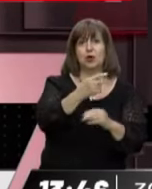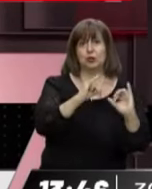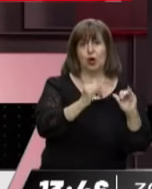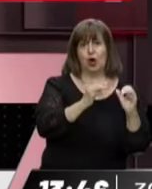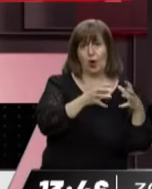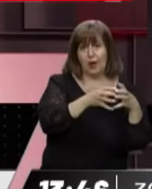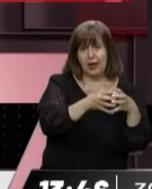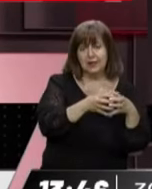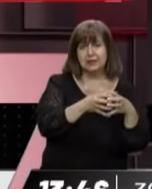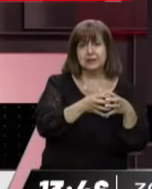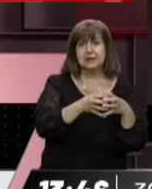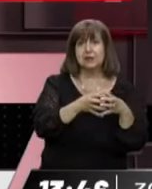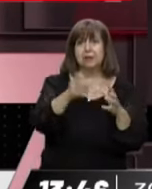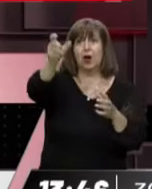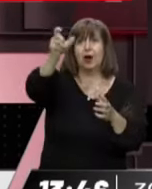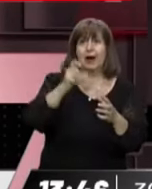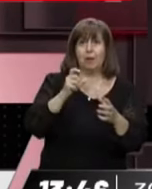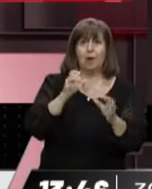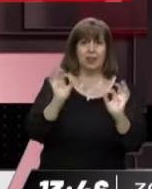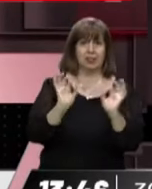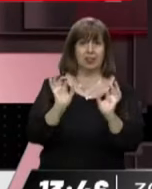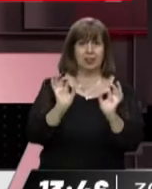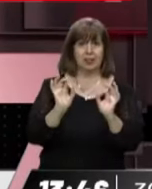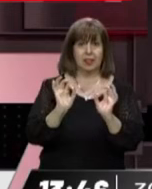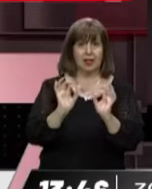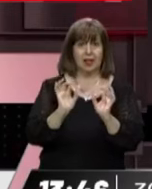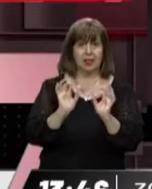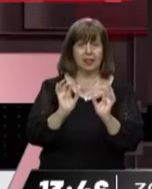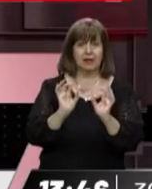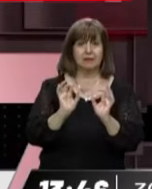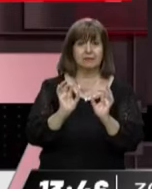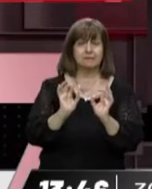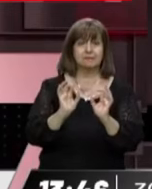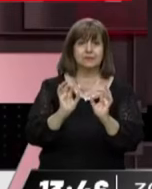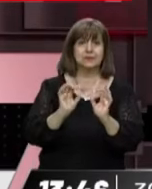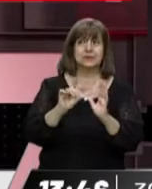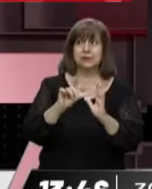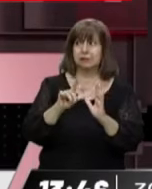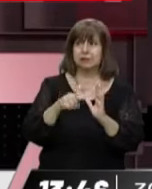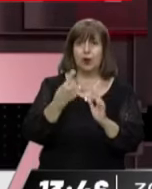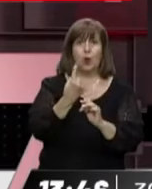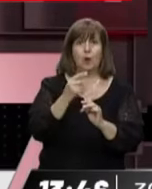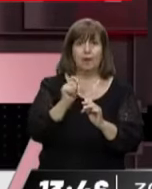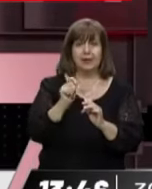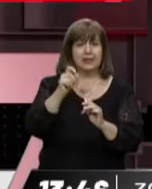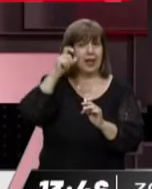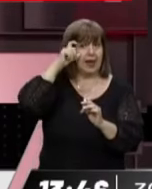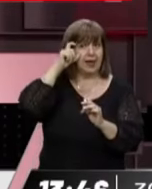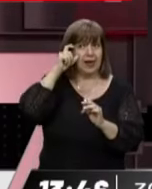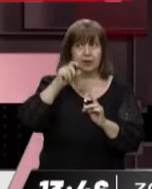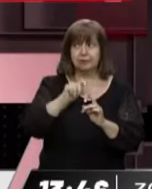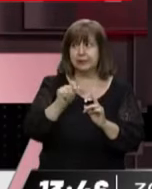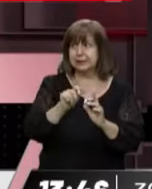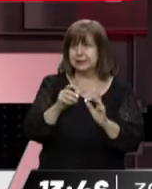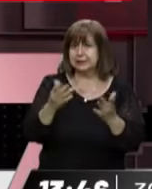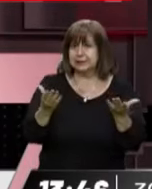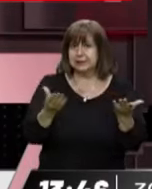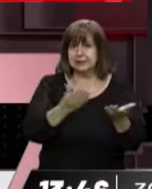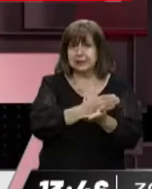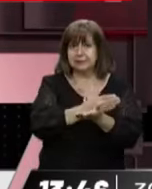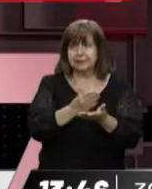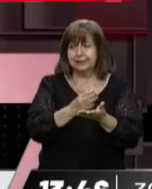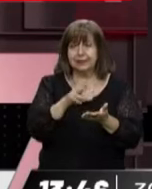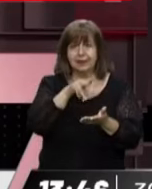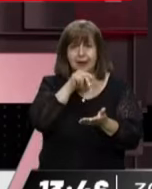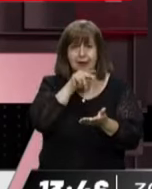pero no ha habido ningún tipo de respuesta todavía. Ya ha pasado un mes y de esa solicitud y todavía